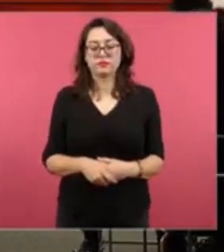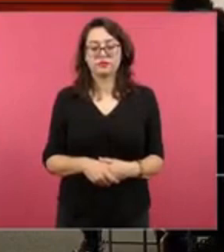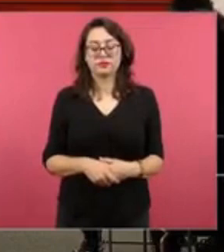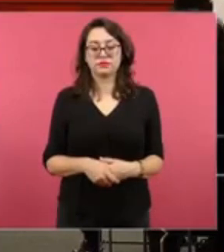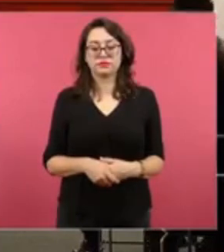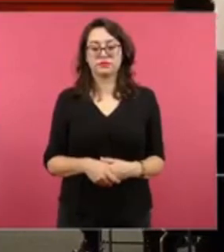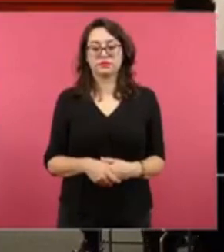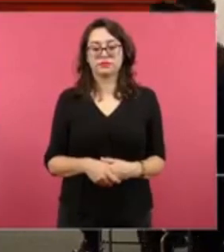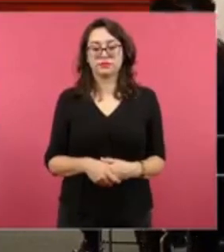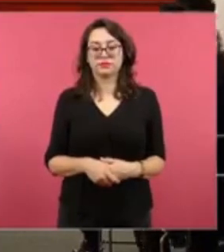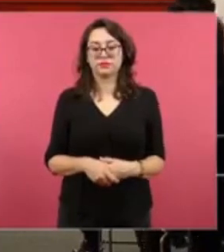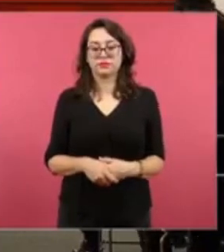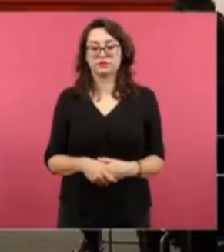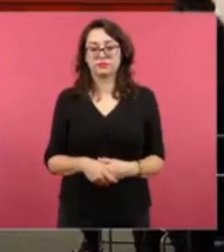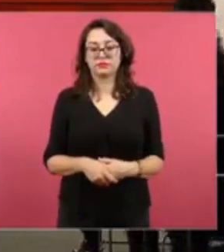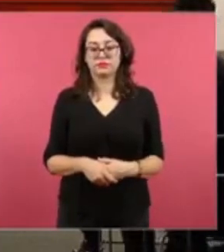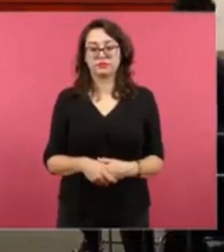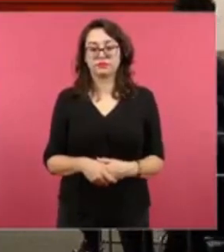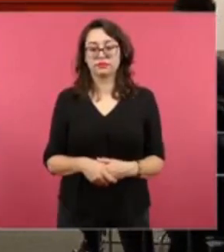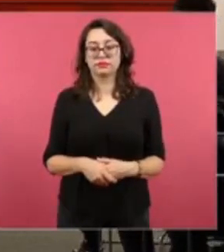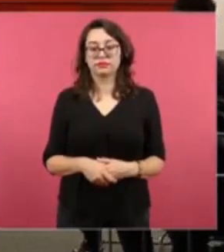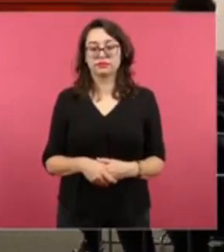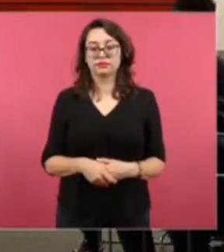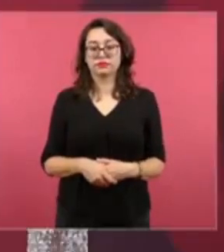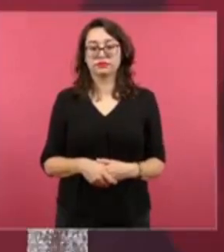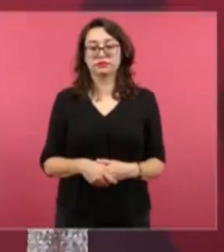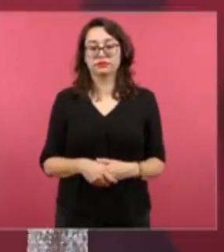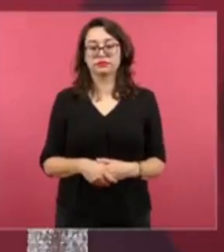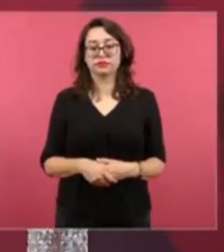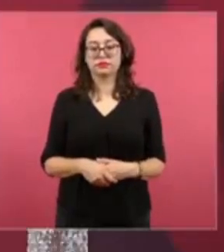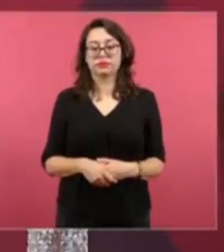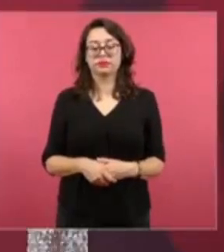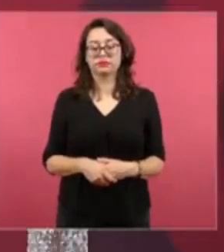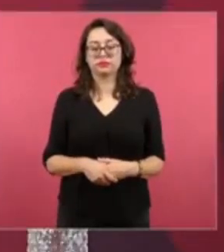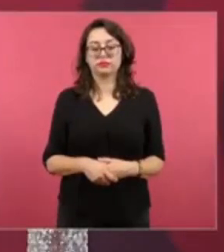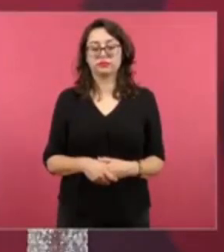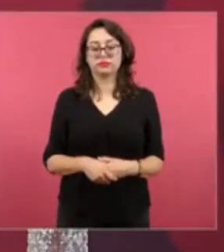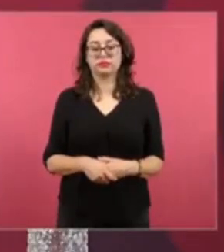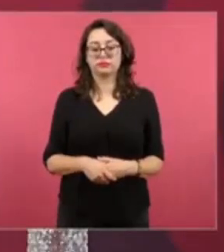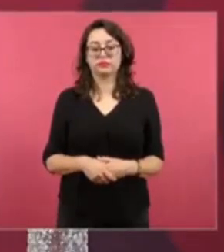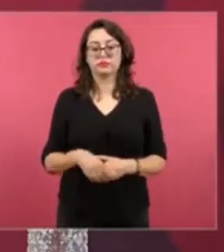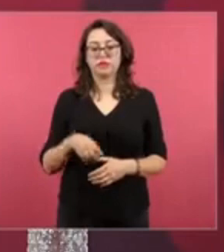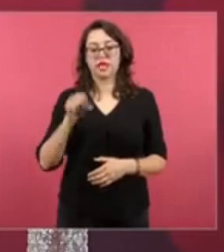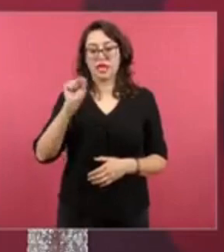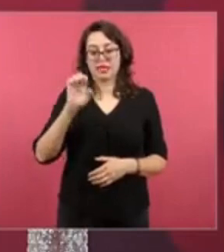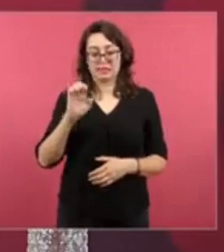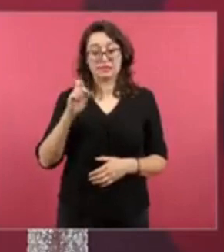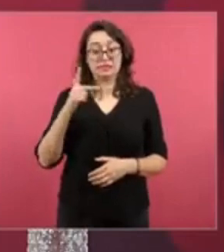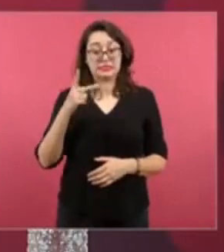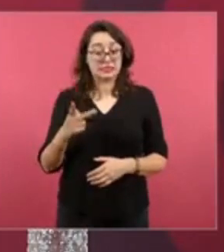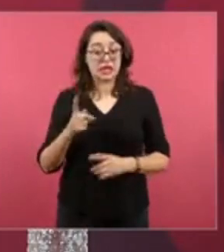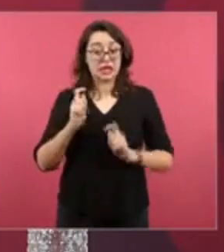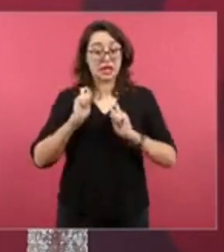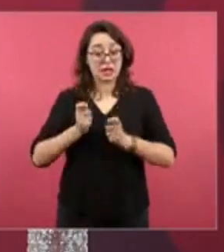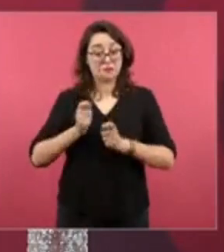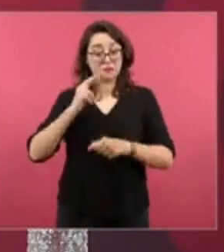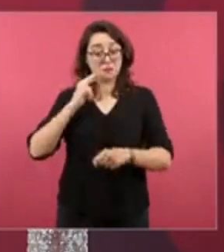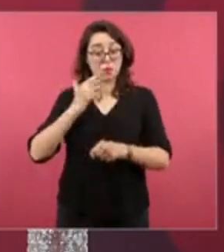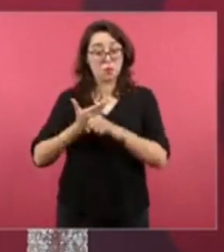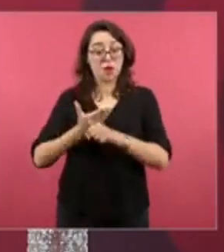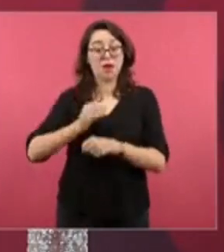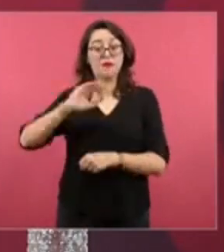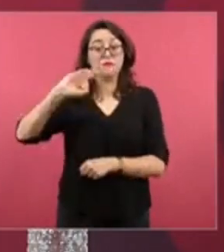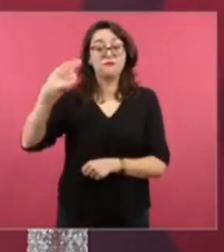La Secretaría de Educación Pública, como representante en terreno educativo del Gobierno Federal, es la